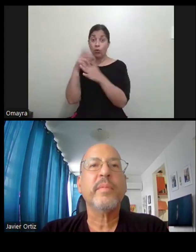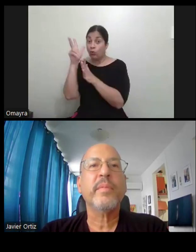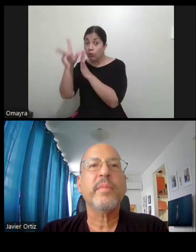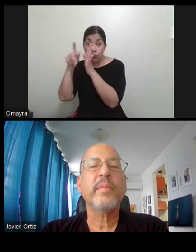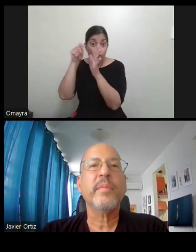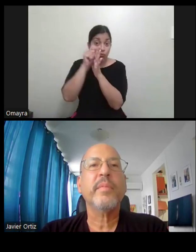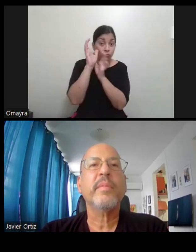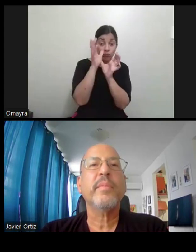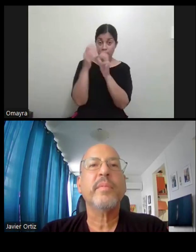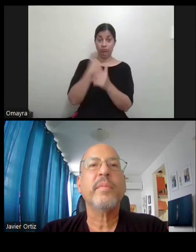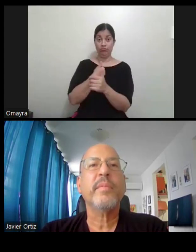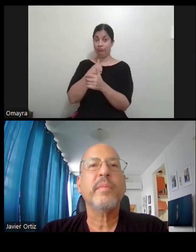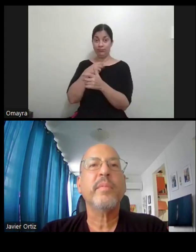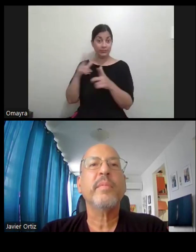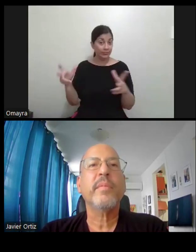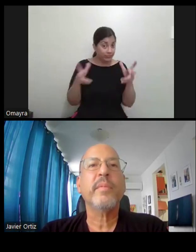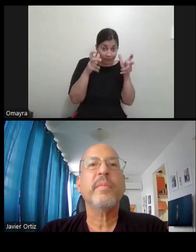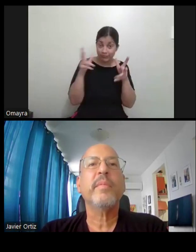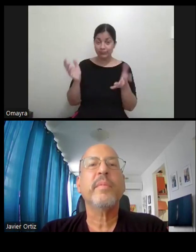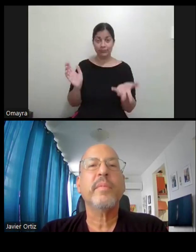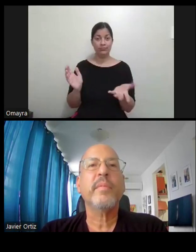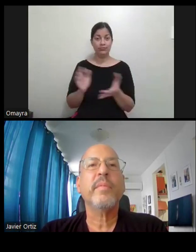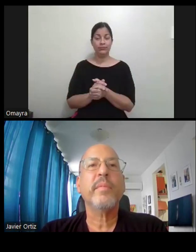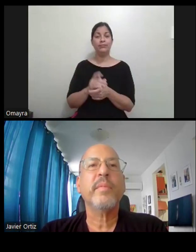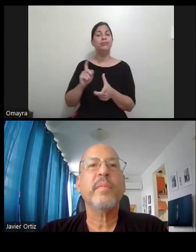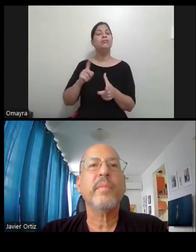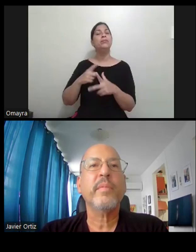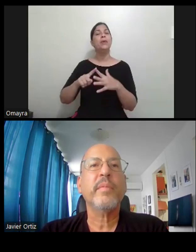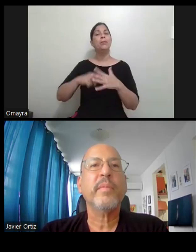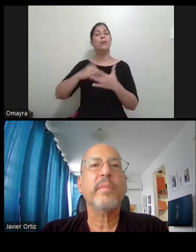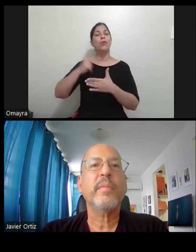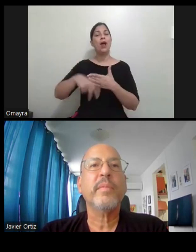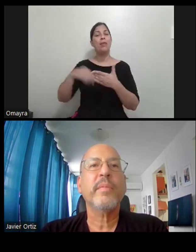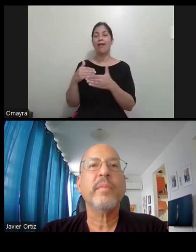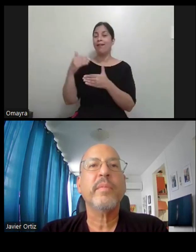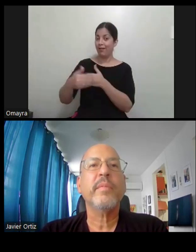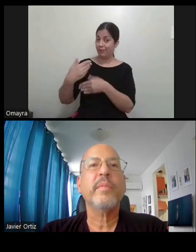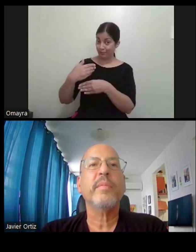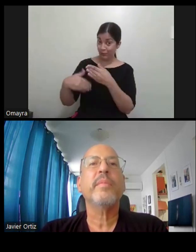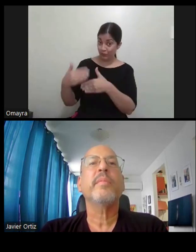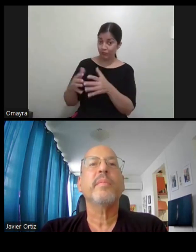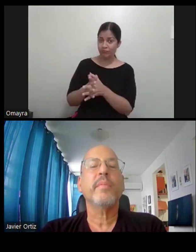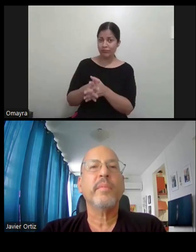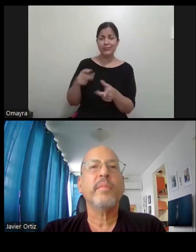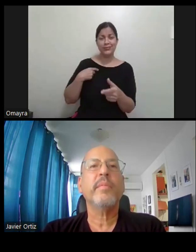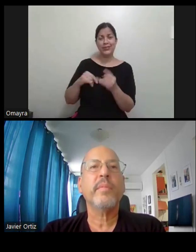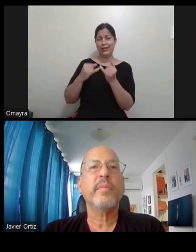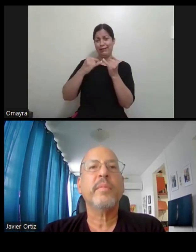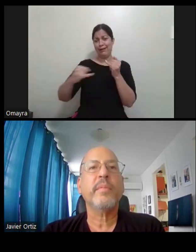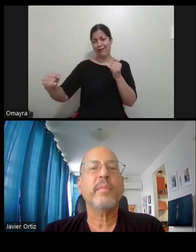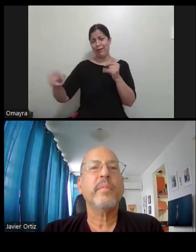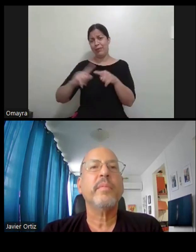que tocábamos y todo eso. Y empezaron los programas también de postproducción. Eran análogos, pero